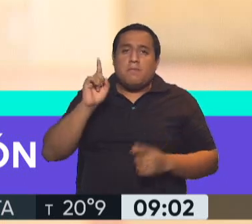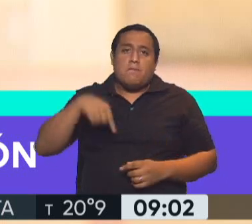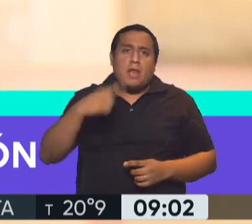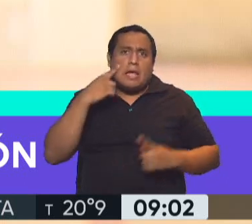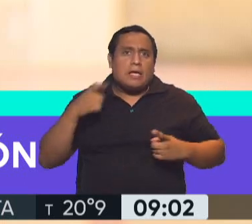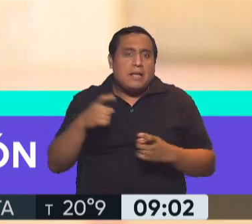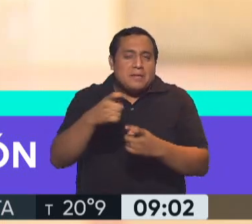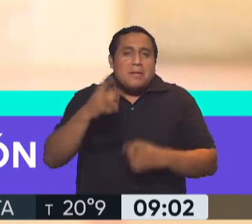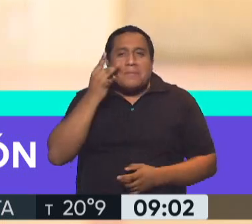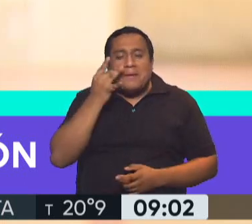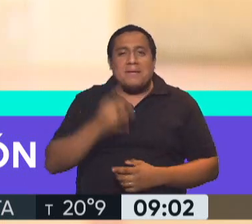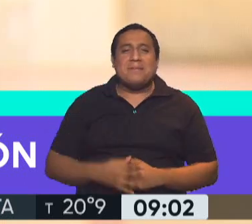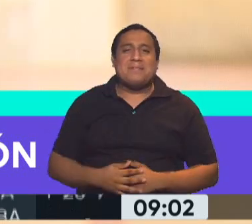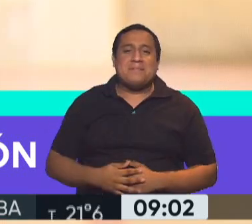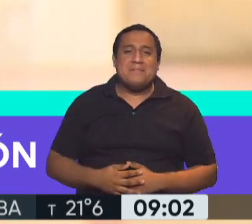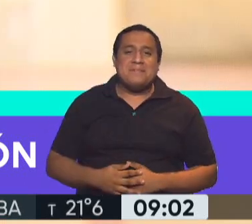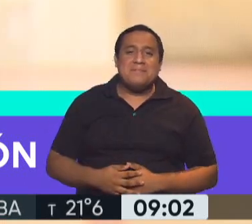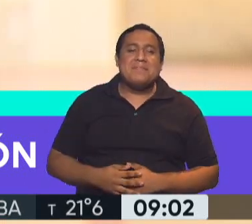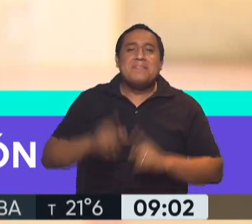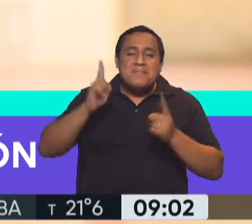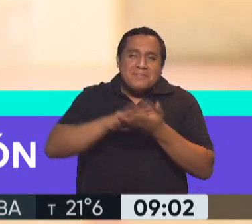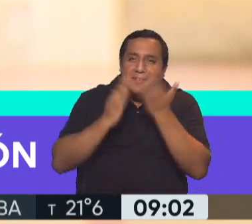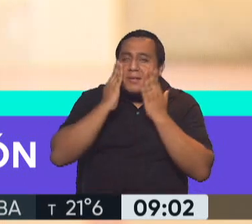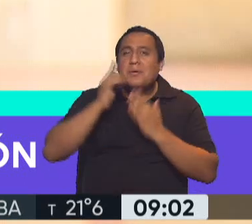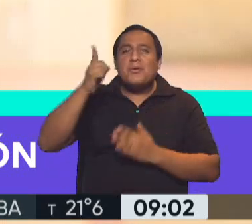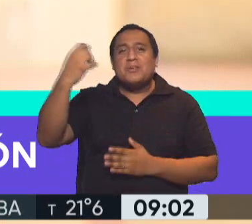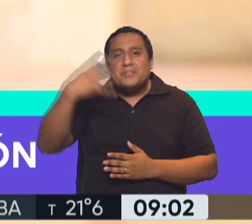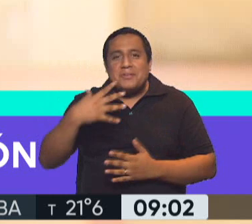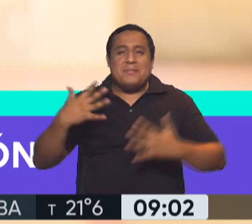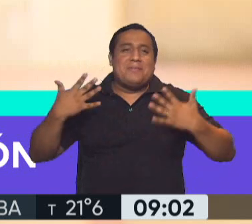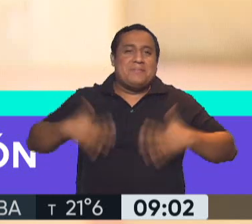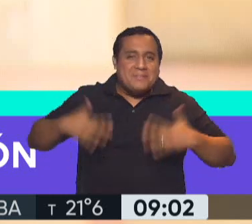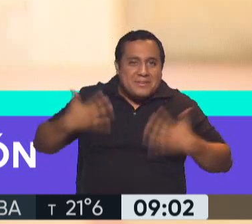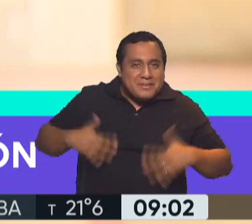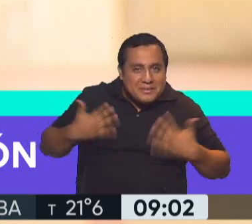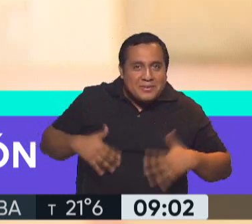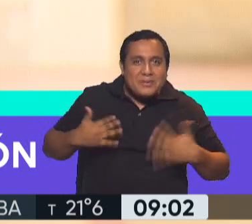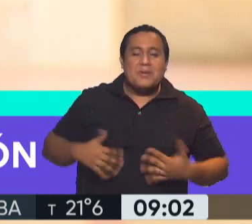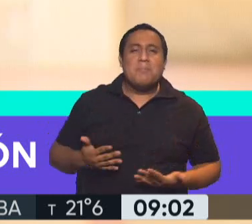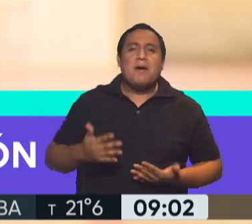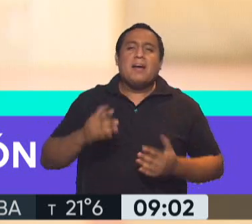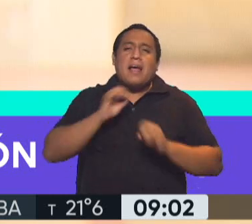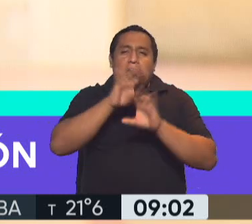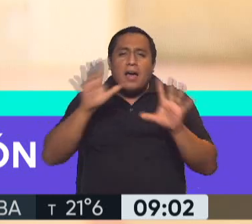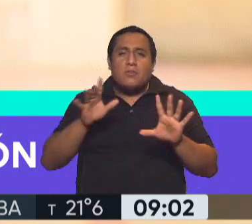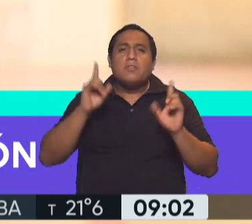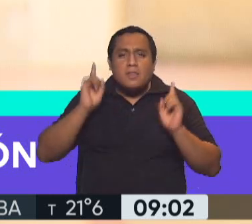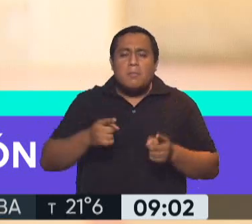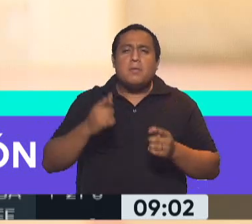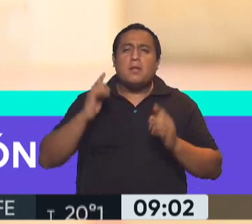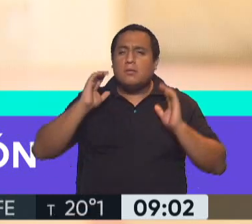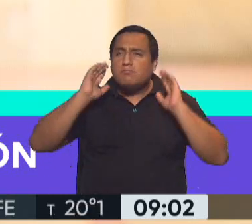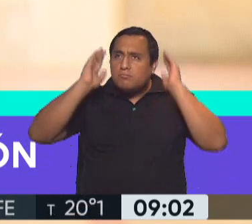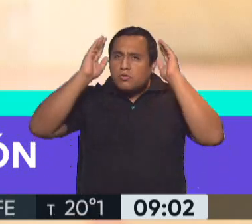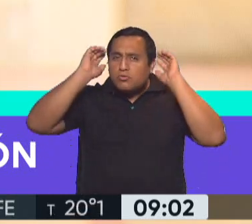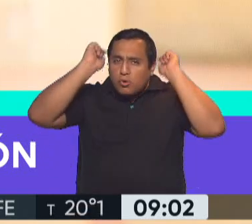piel. Aparte del protector solar, ropa adecuada, esto es sombreros de copa ancha para que nos cubra la cara.